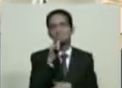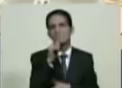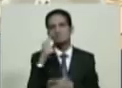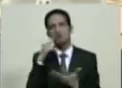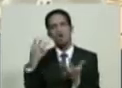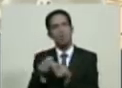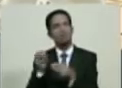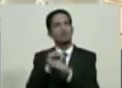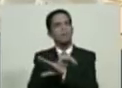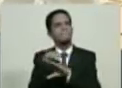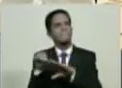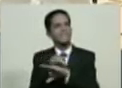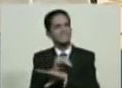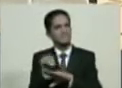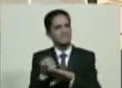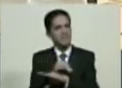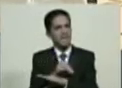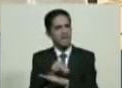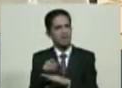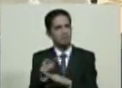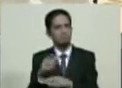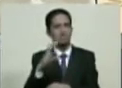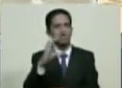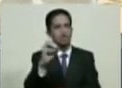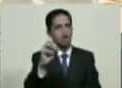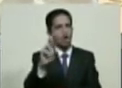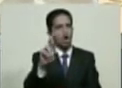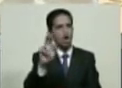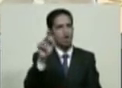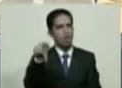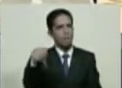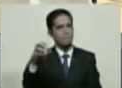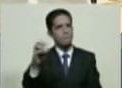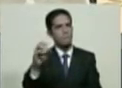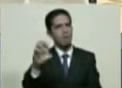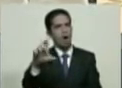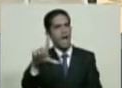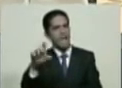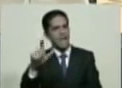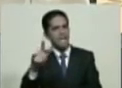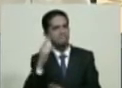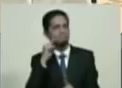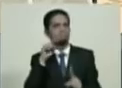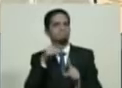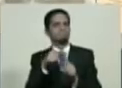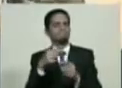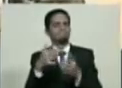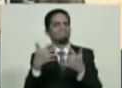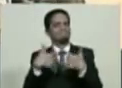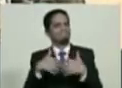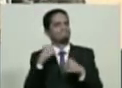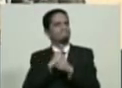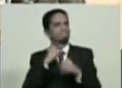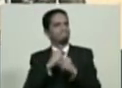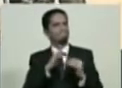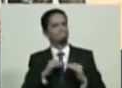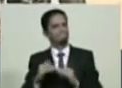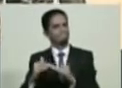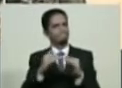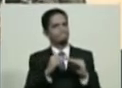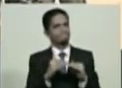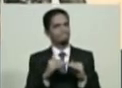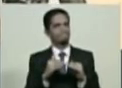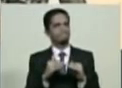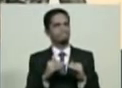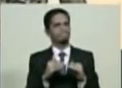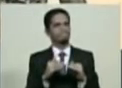el Ministerio y el órgano rector Corpoelec para garantizar la estabilidad en el sistema eléctrico nacional y